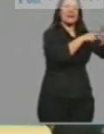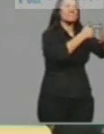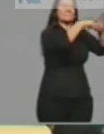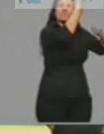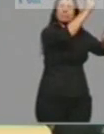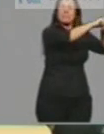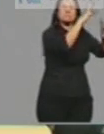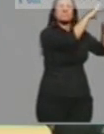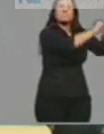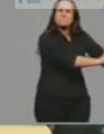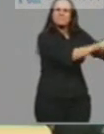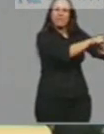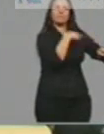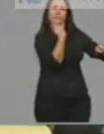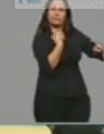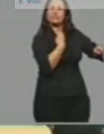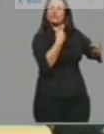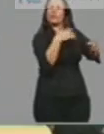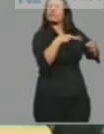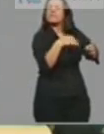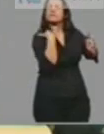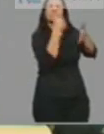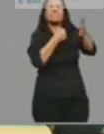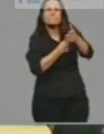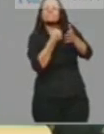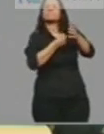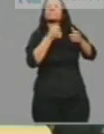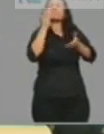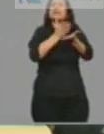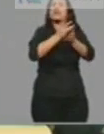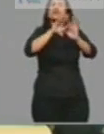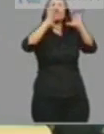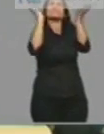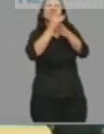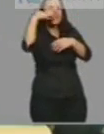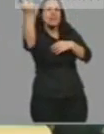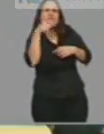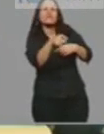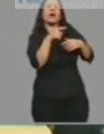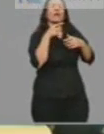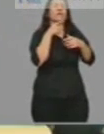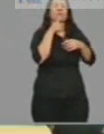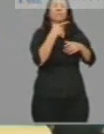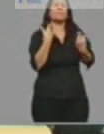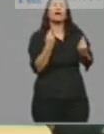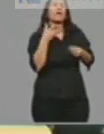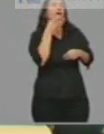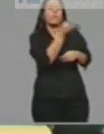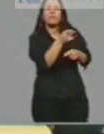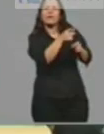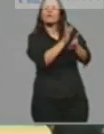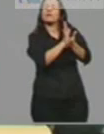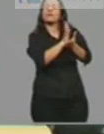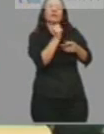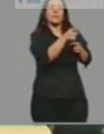Ghana y por la cual tuvimos que recurrir al derecho internacional y también a tribunales internacionales para obtener, sin ninguna erogación por parte